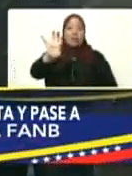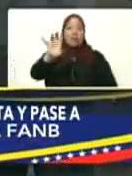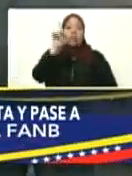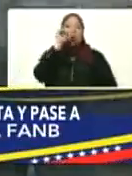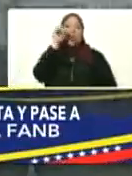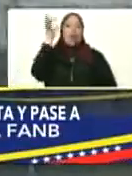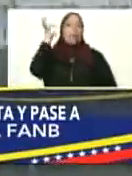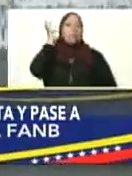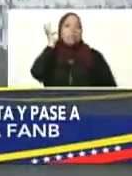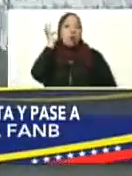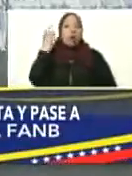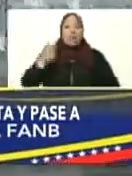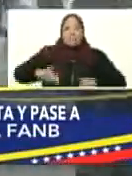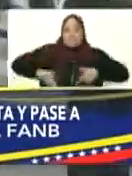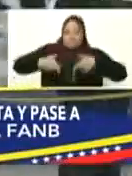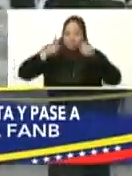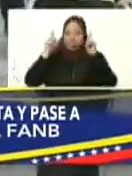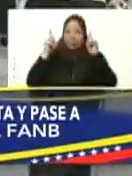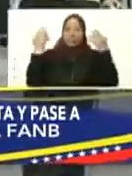¡Autorizado!